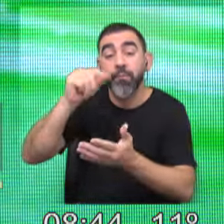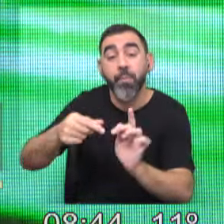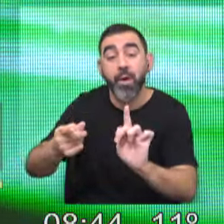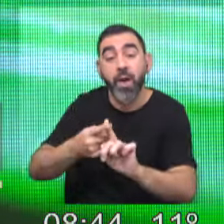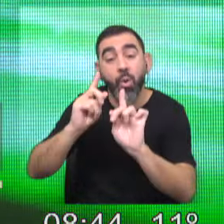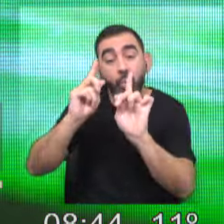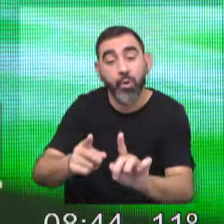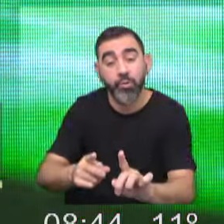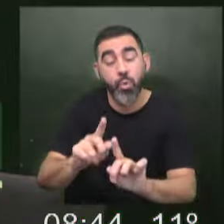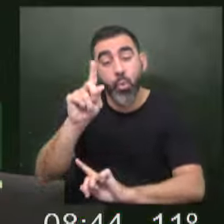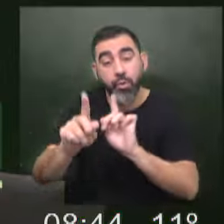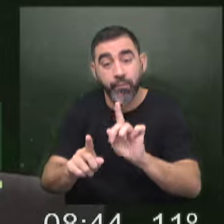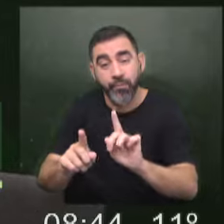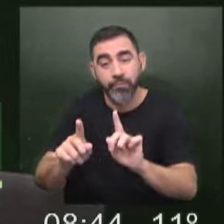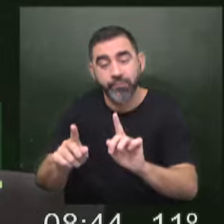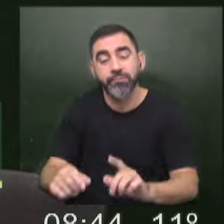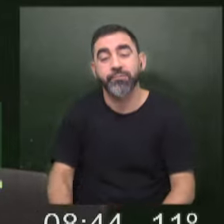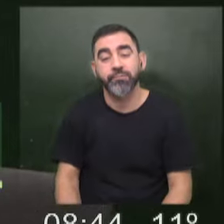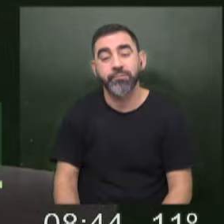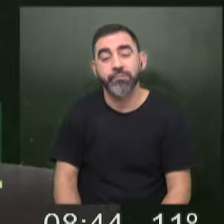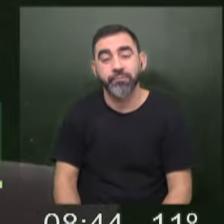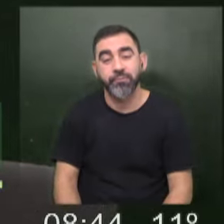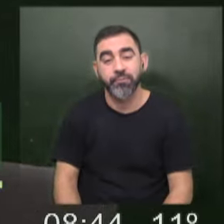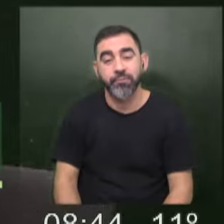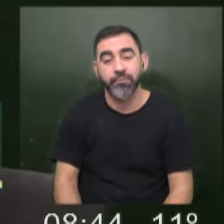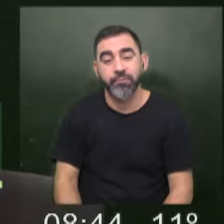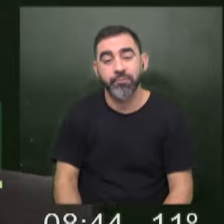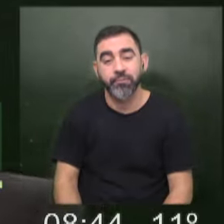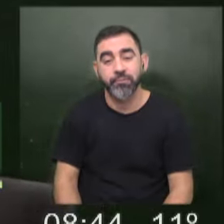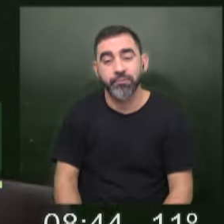acuerdo con las universidades. Ah, bueno, ya lo notamos. Comprometido. Gracias. A disposición.